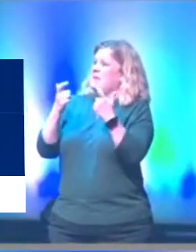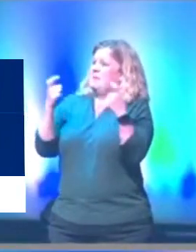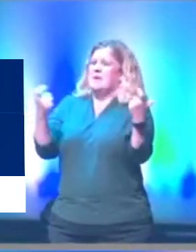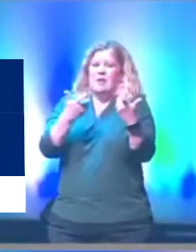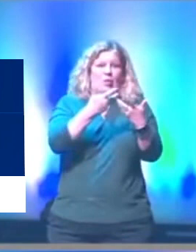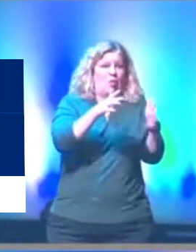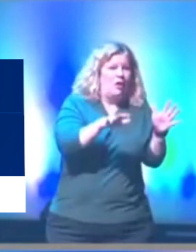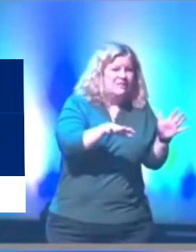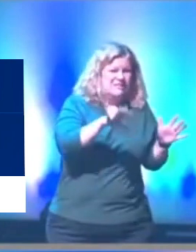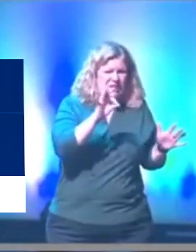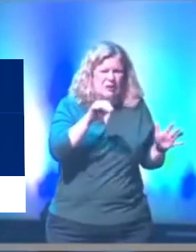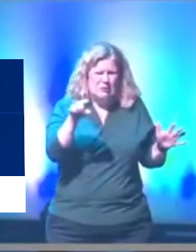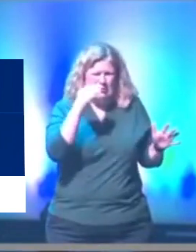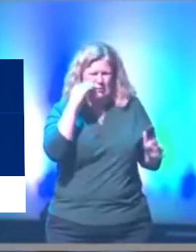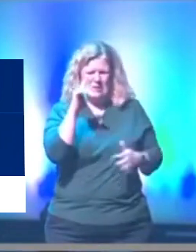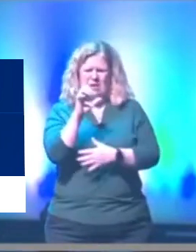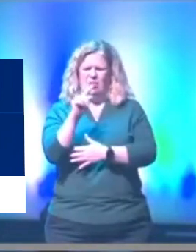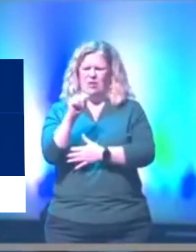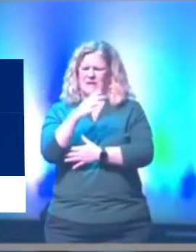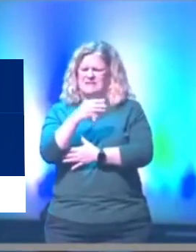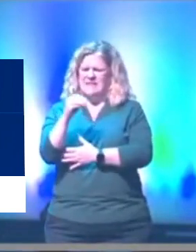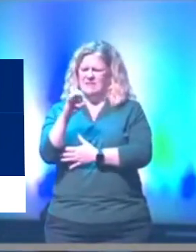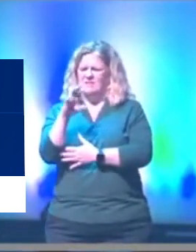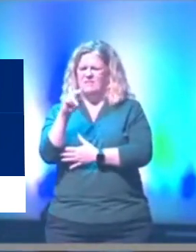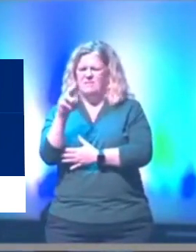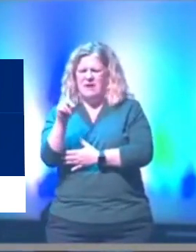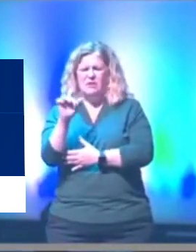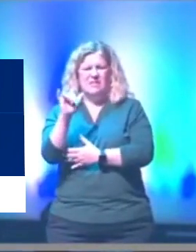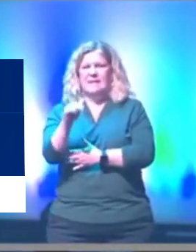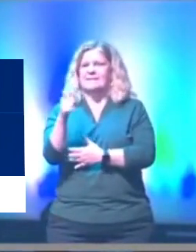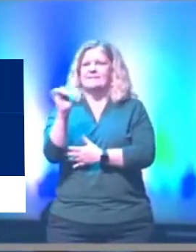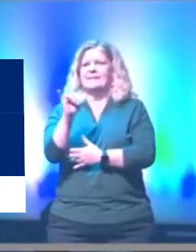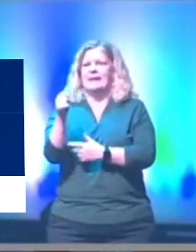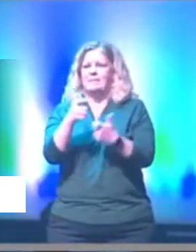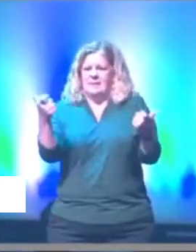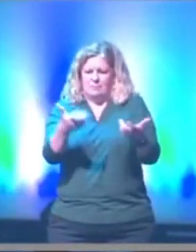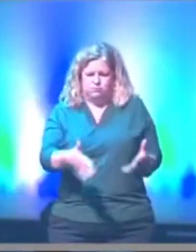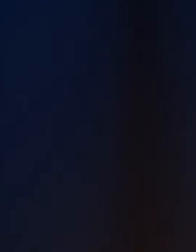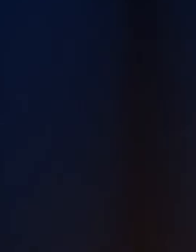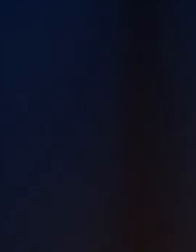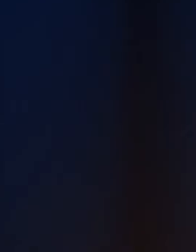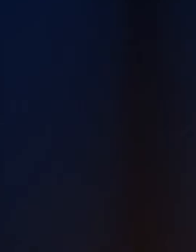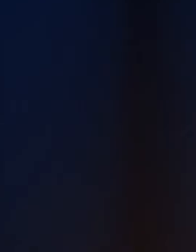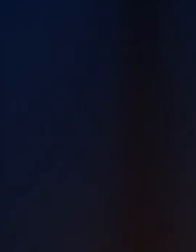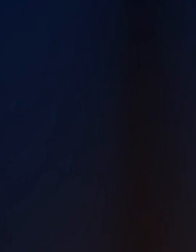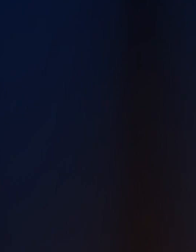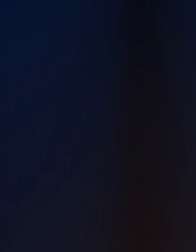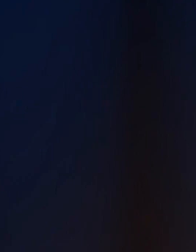libre para el reino de Dios.